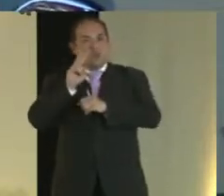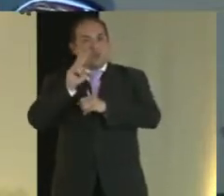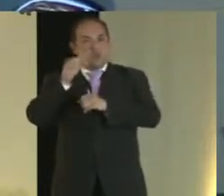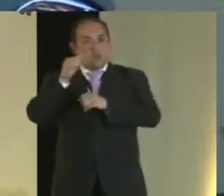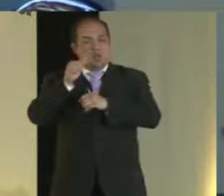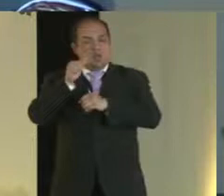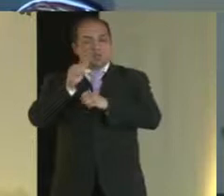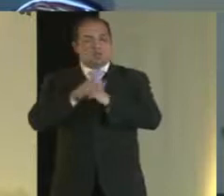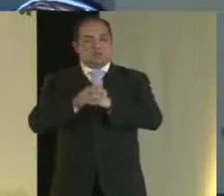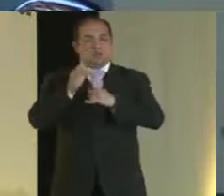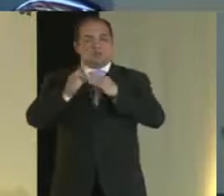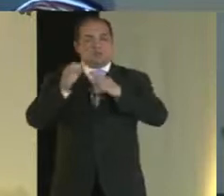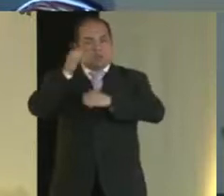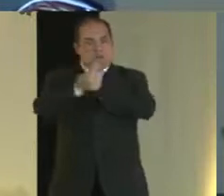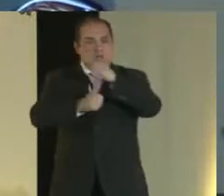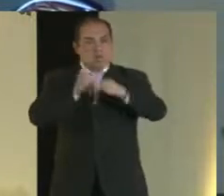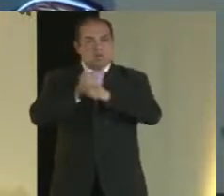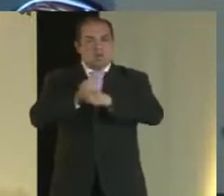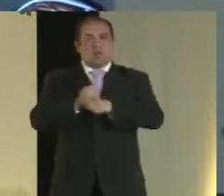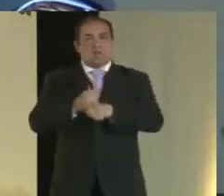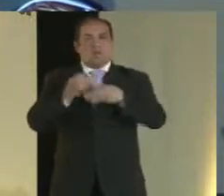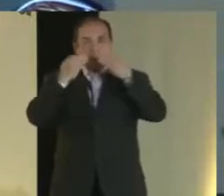de América Latina,